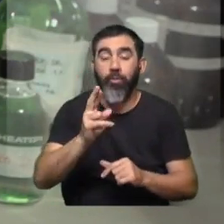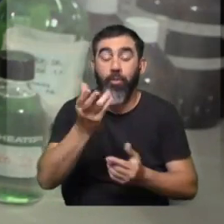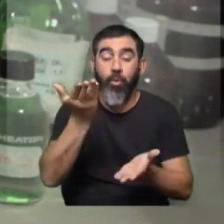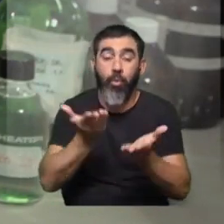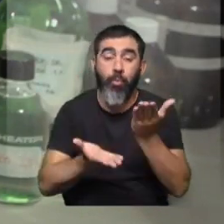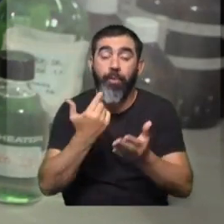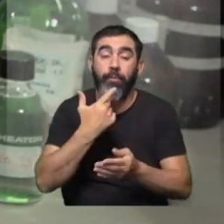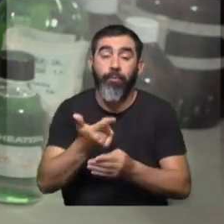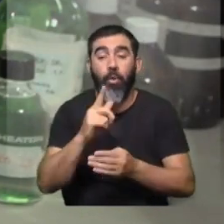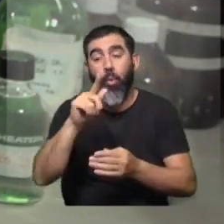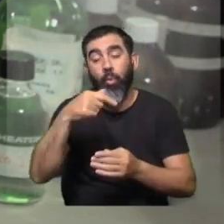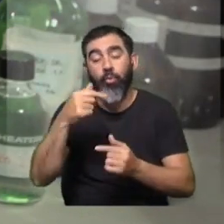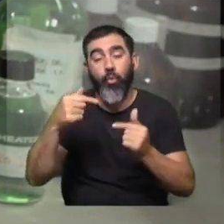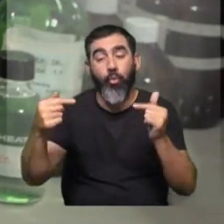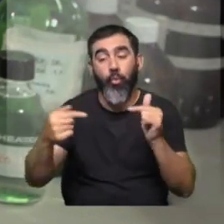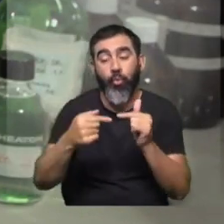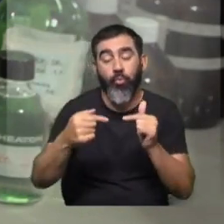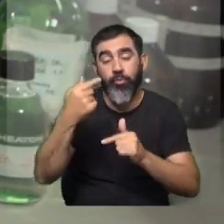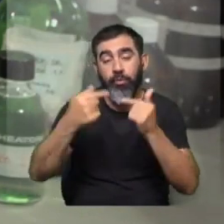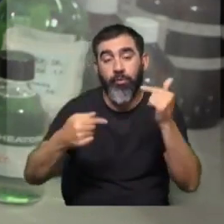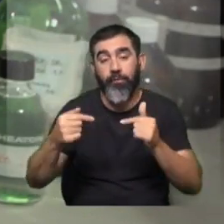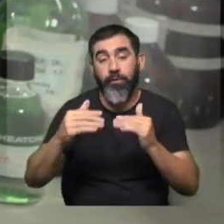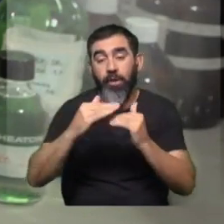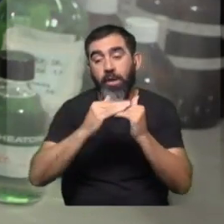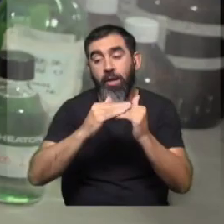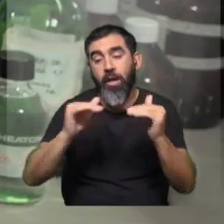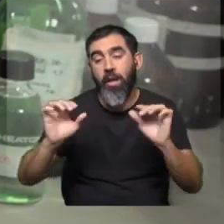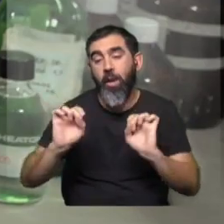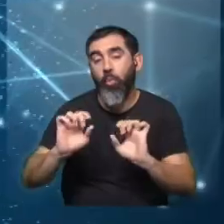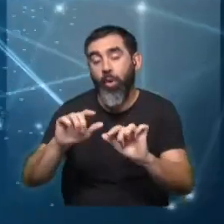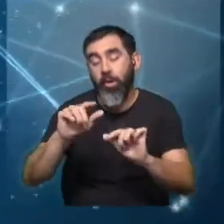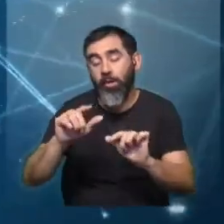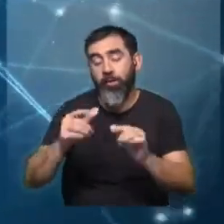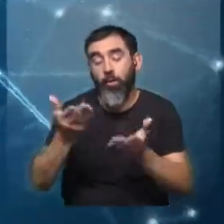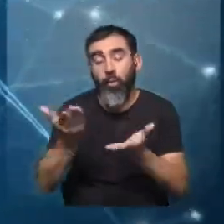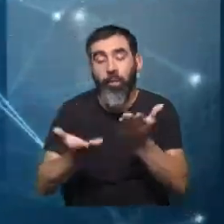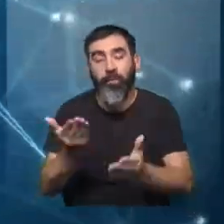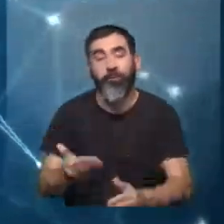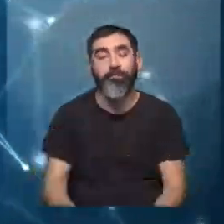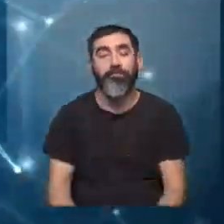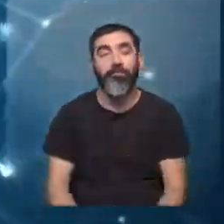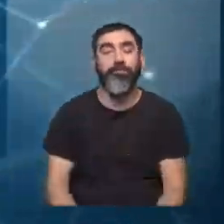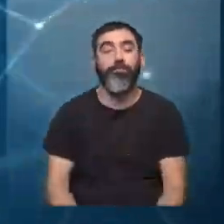por ejemplo, con otros antioxidantes estándares que se utilizan para comparar.